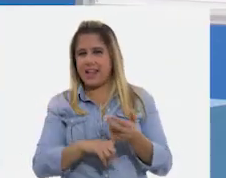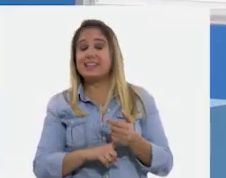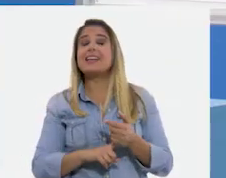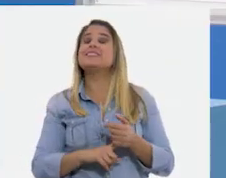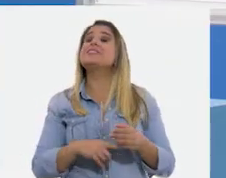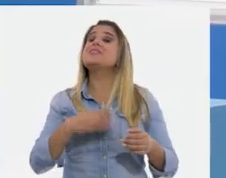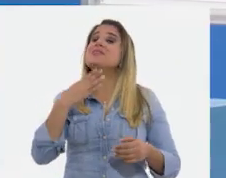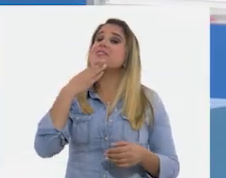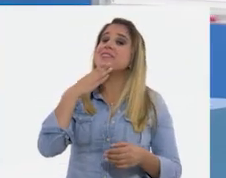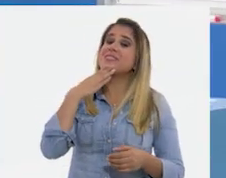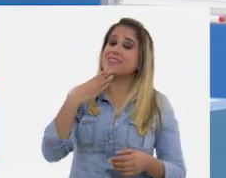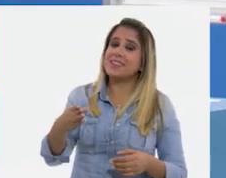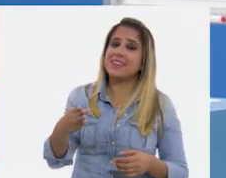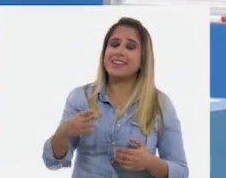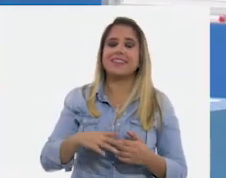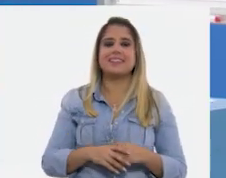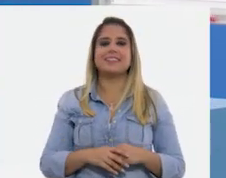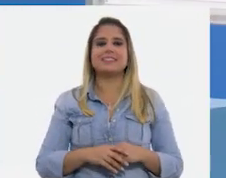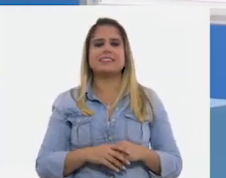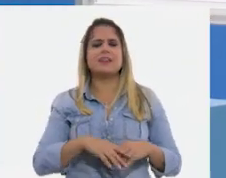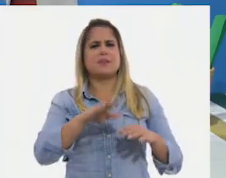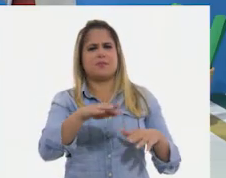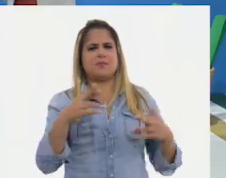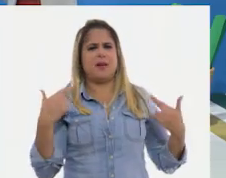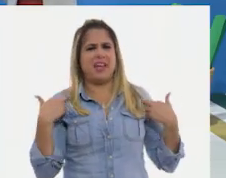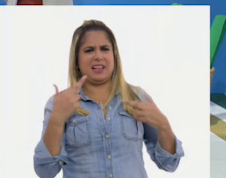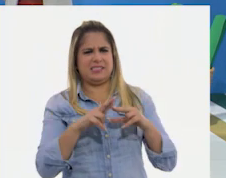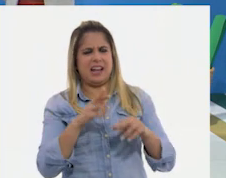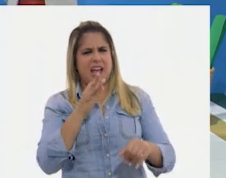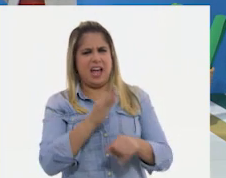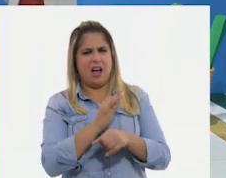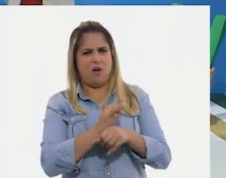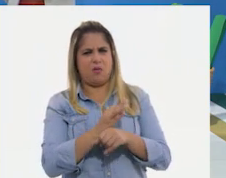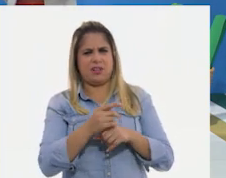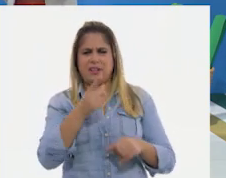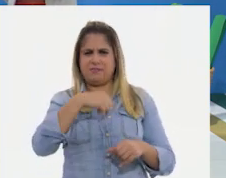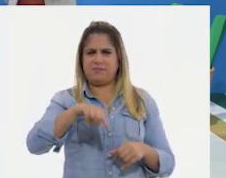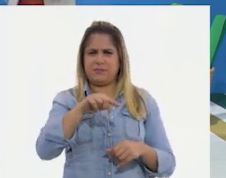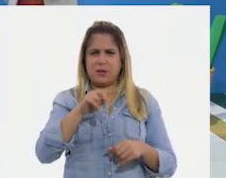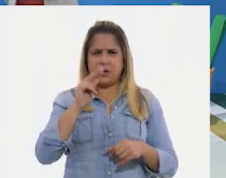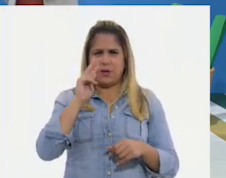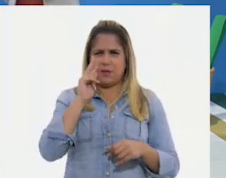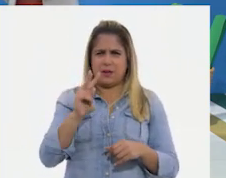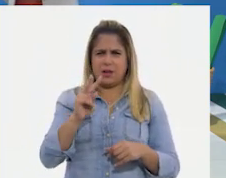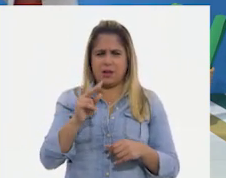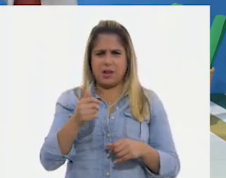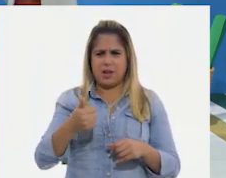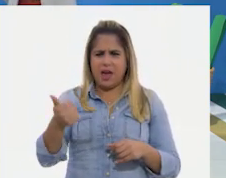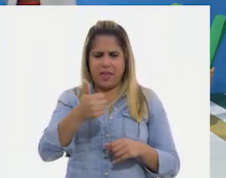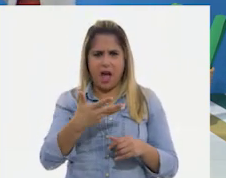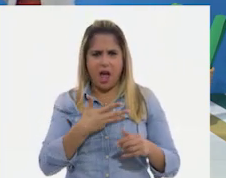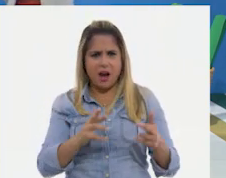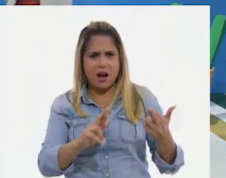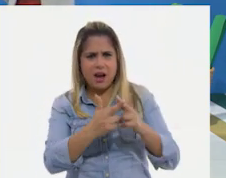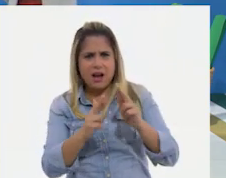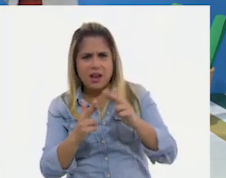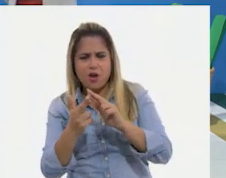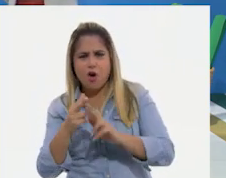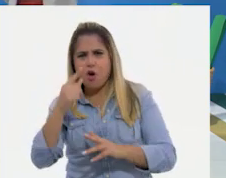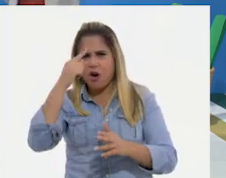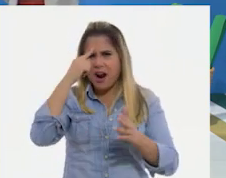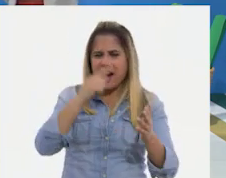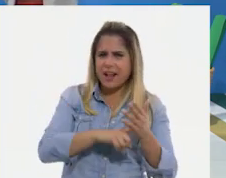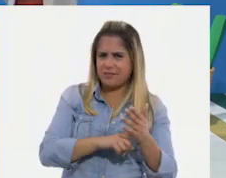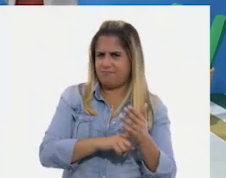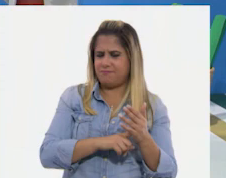sí. Pero, maestra, bueno, ahorita que estaba viendo, no todos tenemos una religión, ¿no? O una creencia, porque